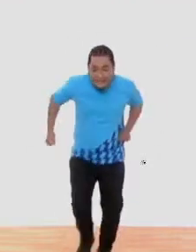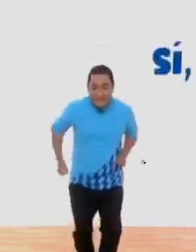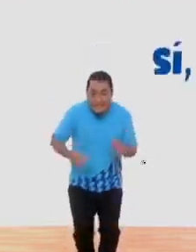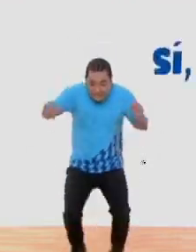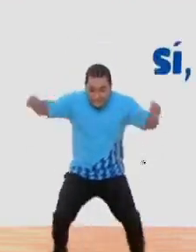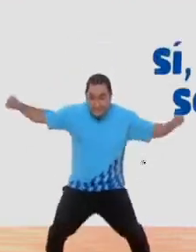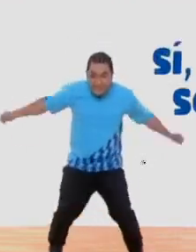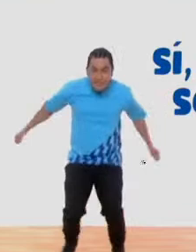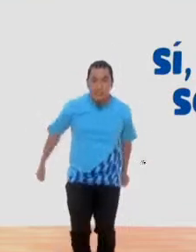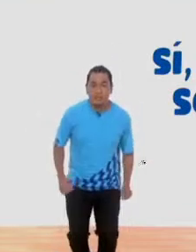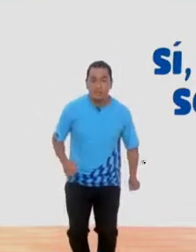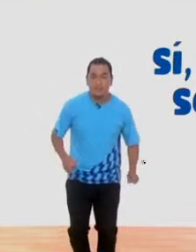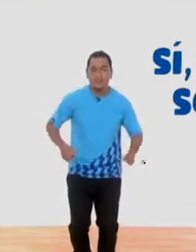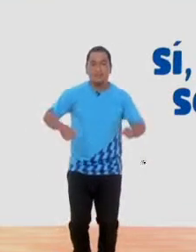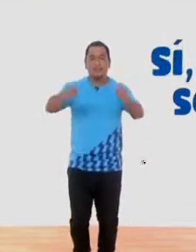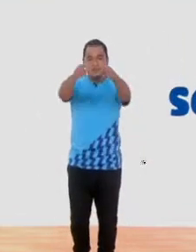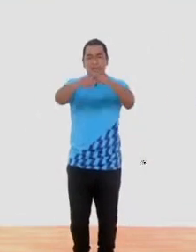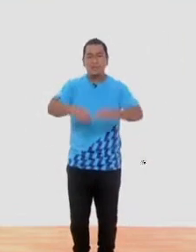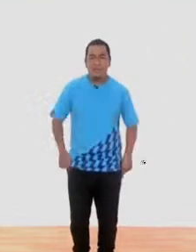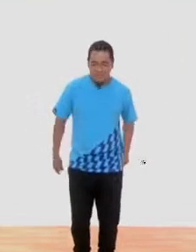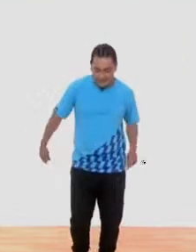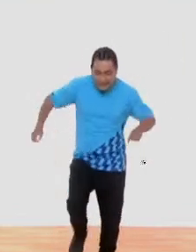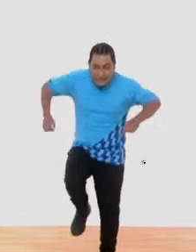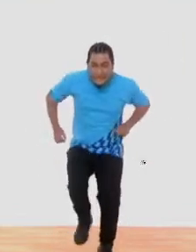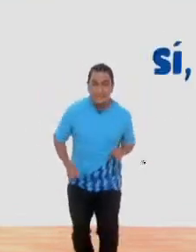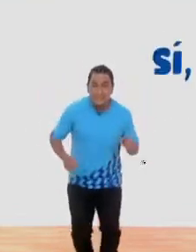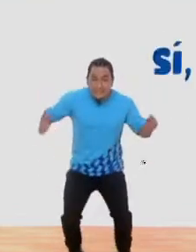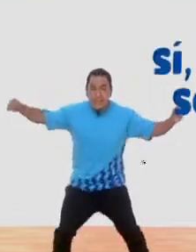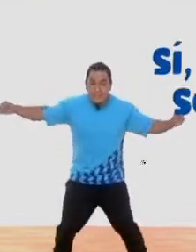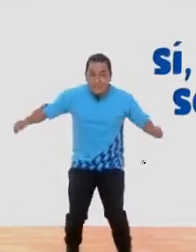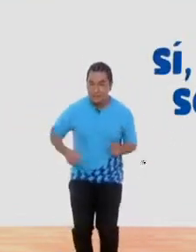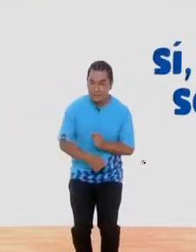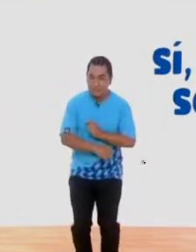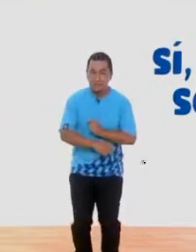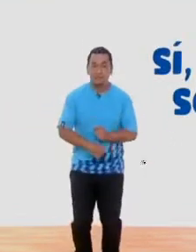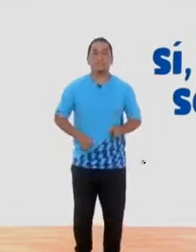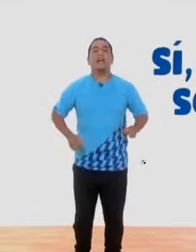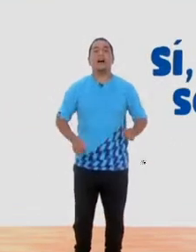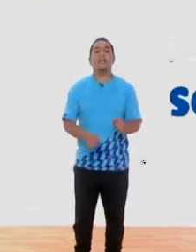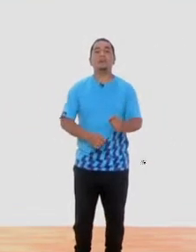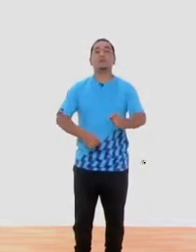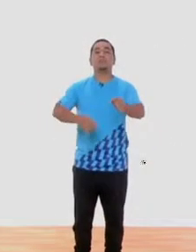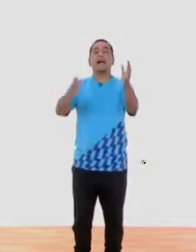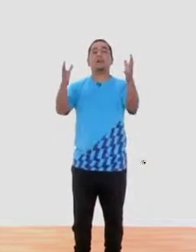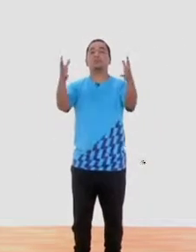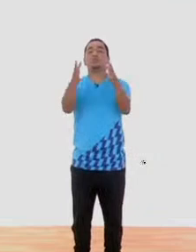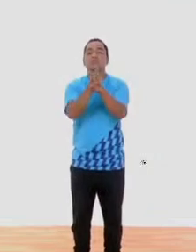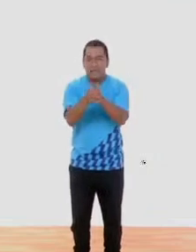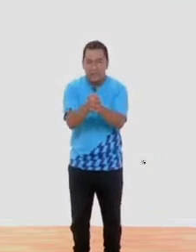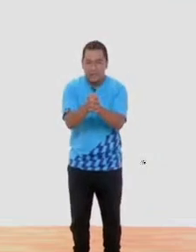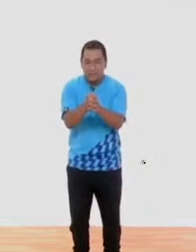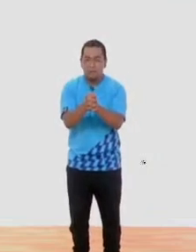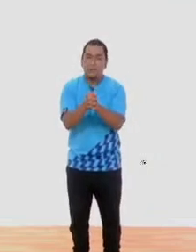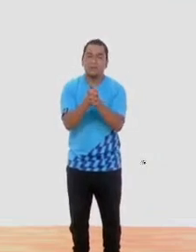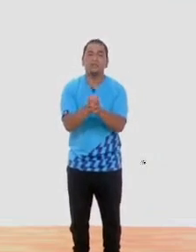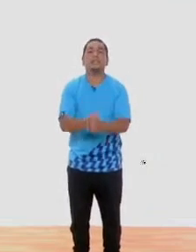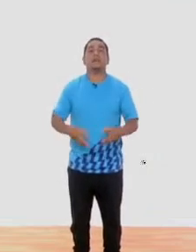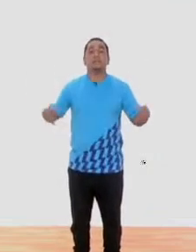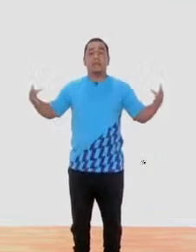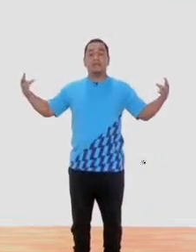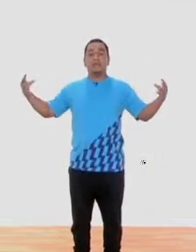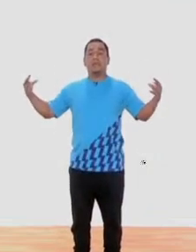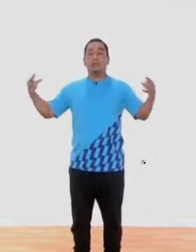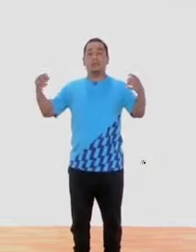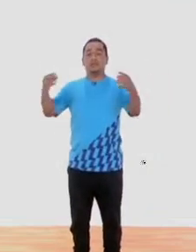Rubí, no, sí, Rubí. Señor. Rubí. Una vez más. Sí, señor. Chicos, ahora compartan su like,